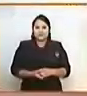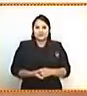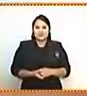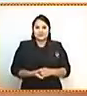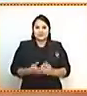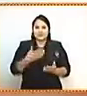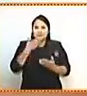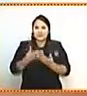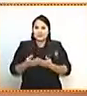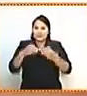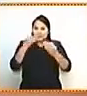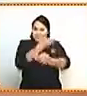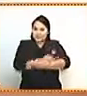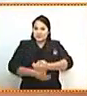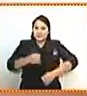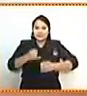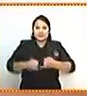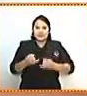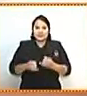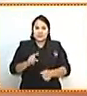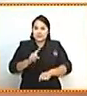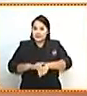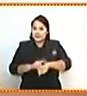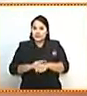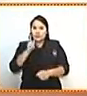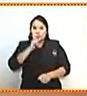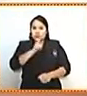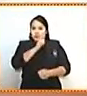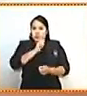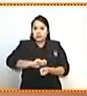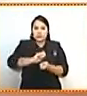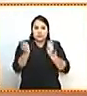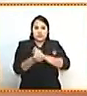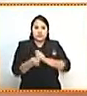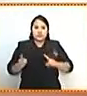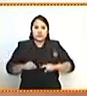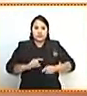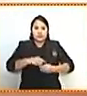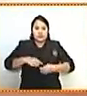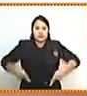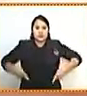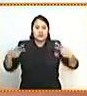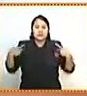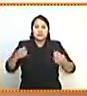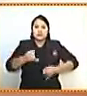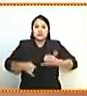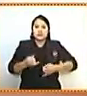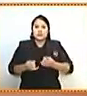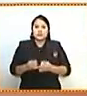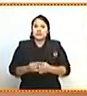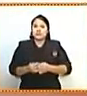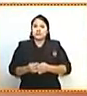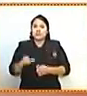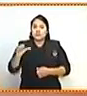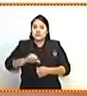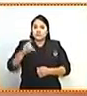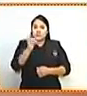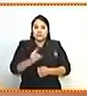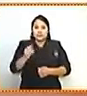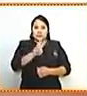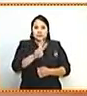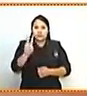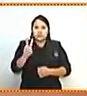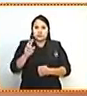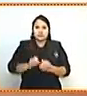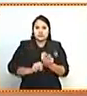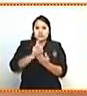Muy buenas tardes, jugadores, ya llegó la hora donde Loto te cambia la vida con sus diferentes juegos electrónicos. Qué alegría saludarlos hoy domingo 22